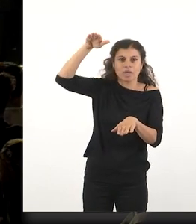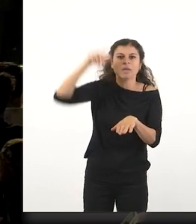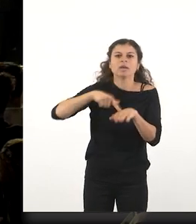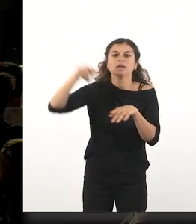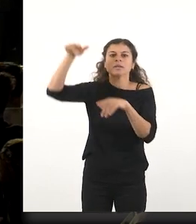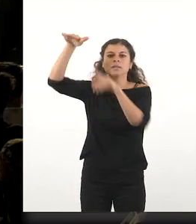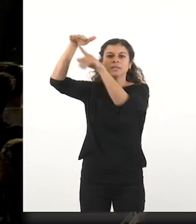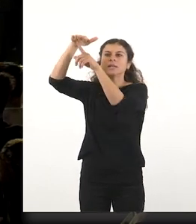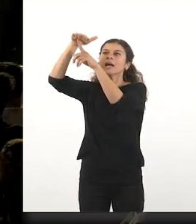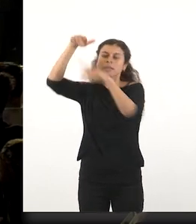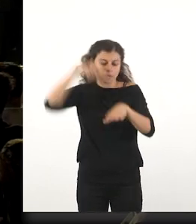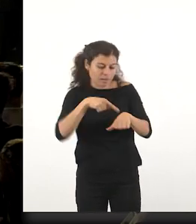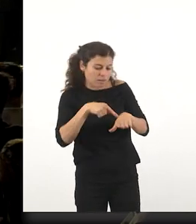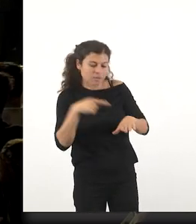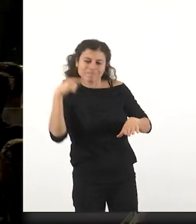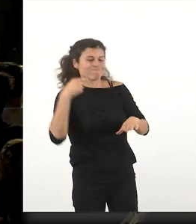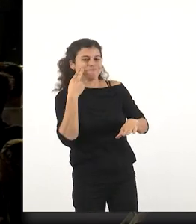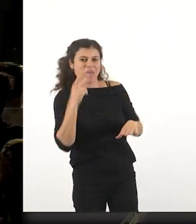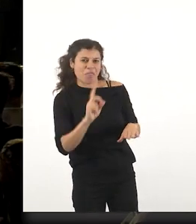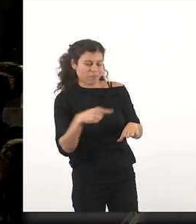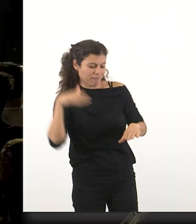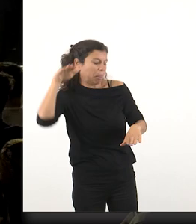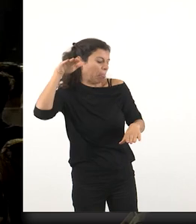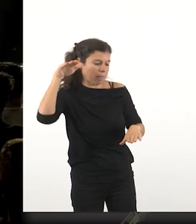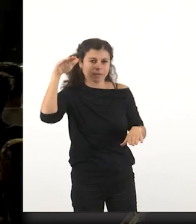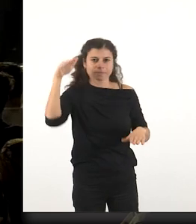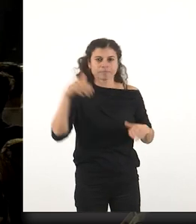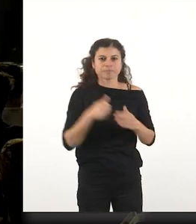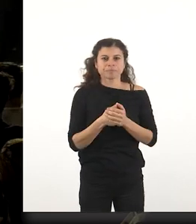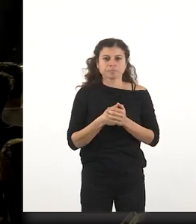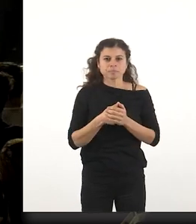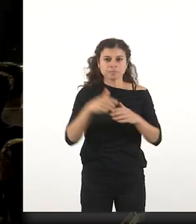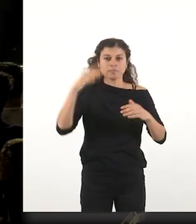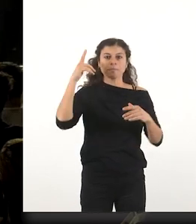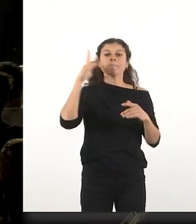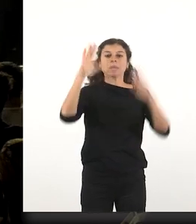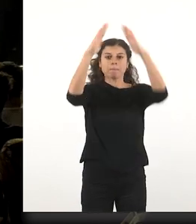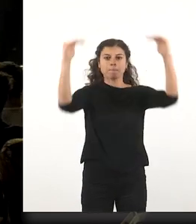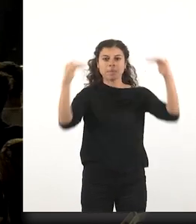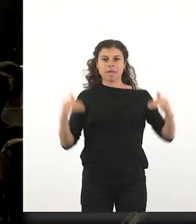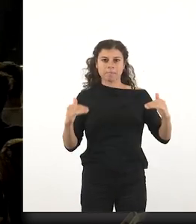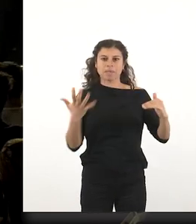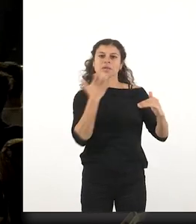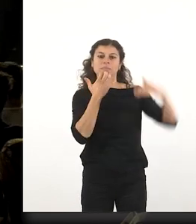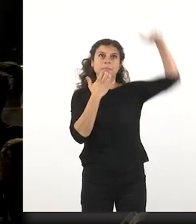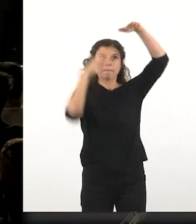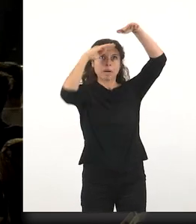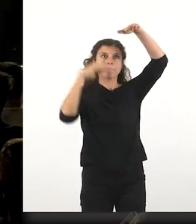arriba, le puede dar risa como, la nena esta, ¿de qué va? Ahora, si yo hago la pirámide, papá,